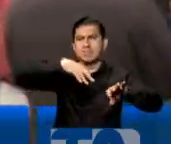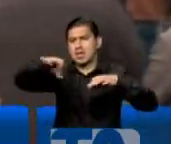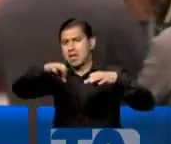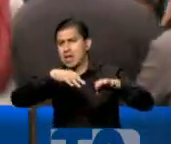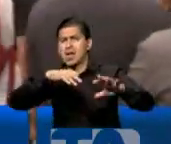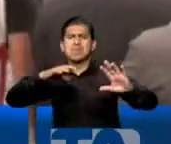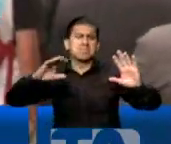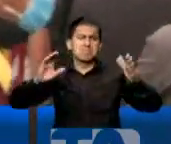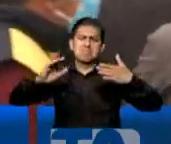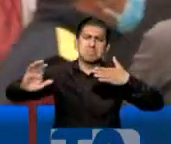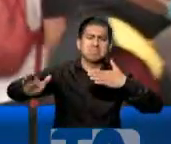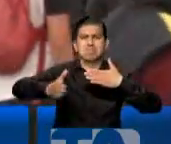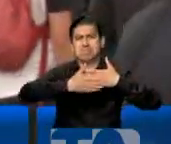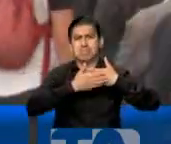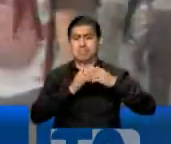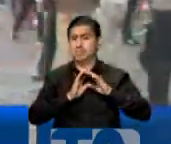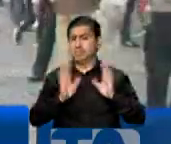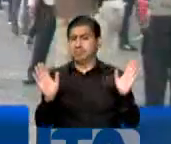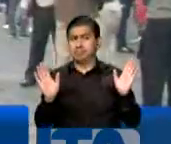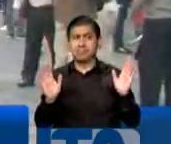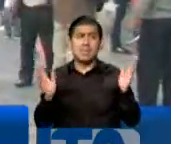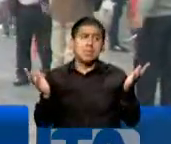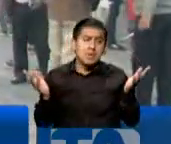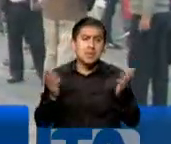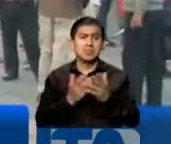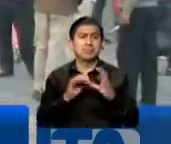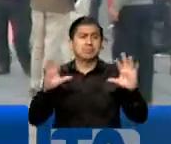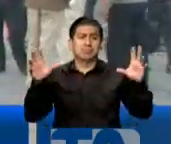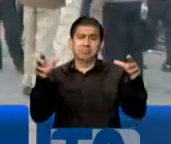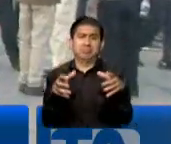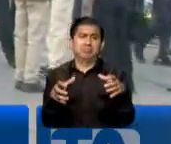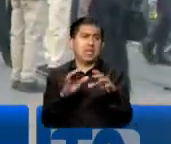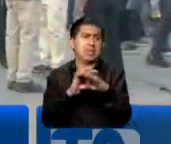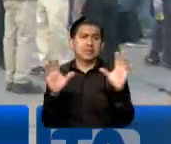de cierre de una jornada de protesta.